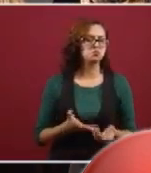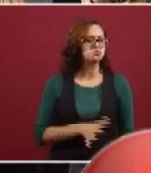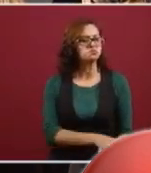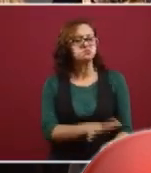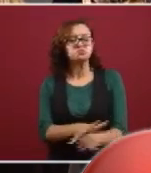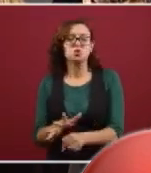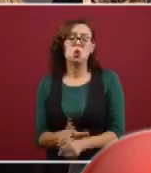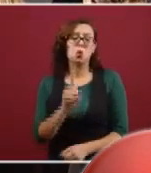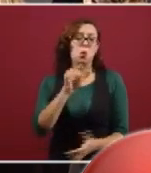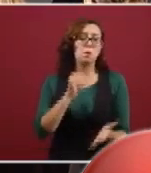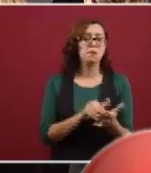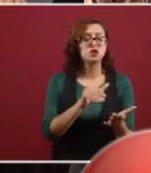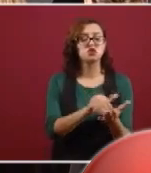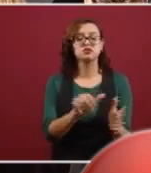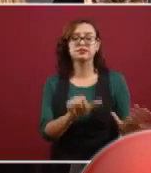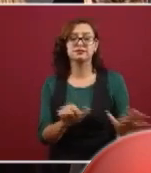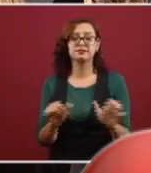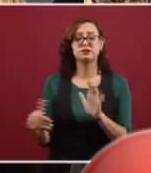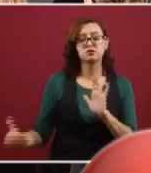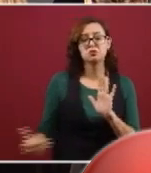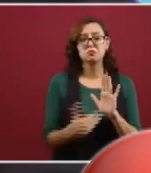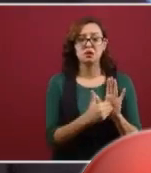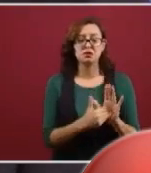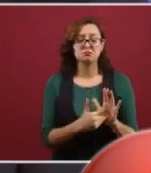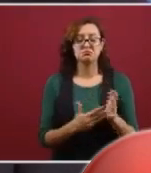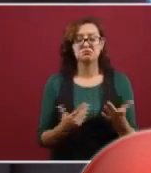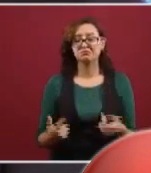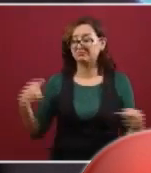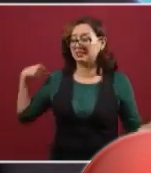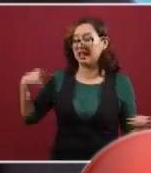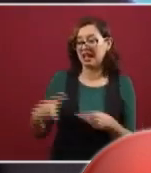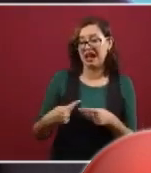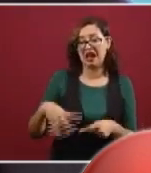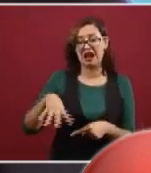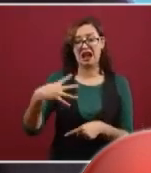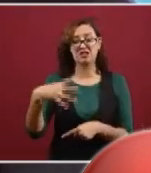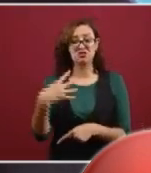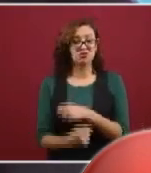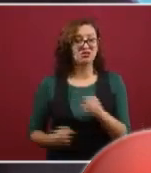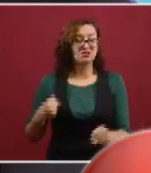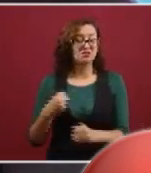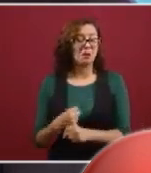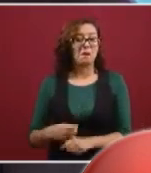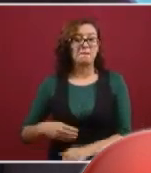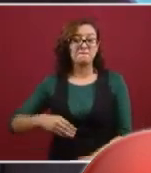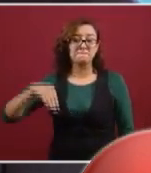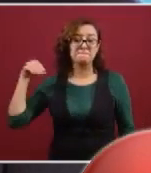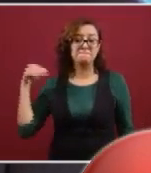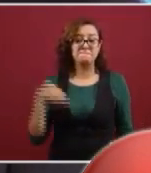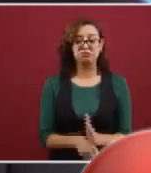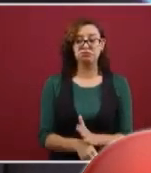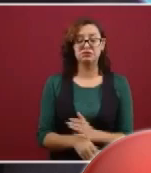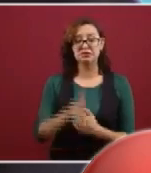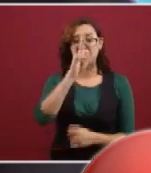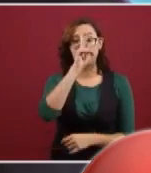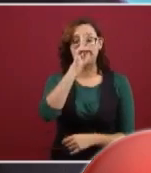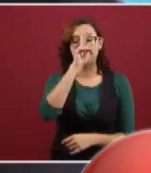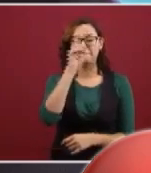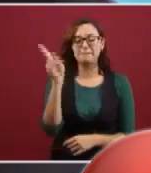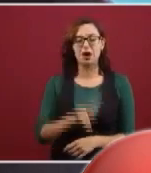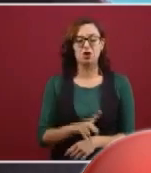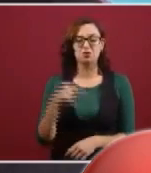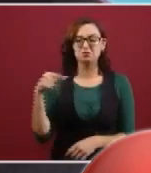barriles. Se cayó más la producción en 14 años que la que se producía en enero de este